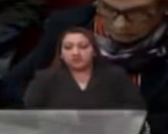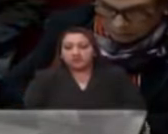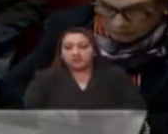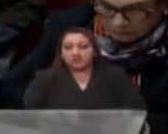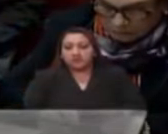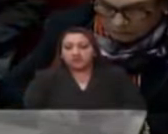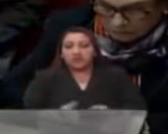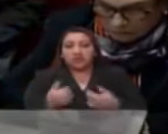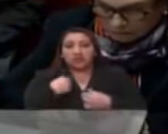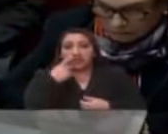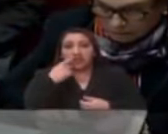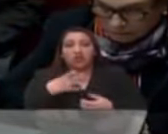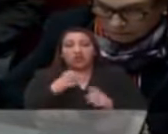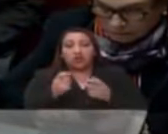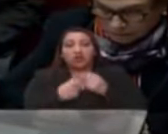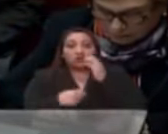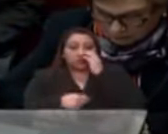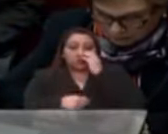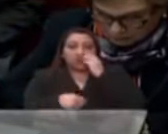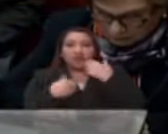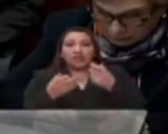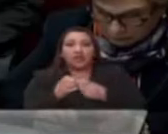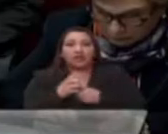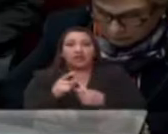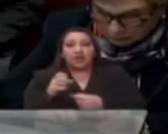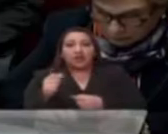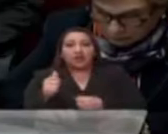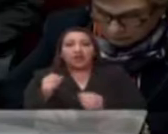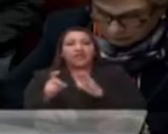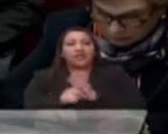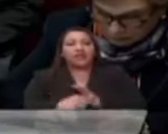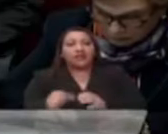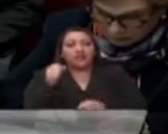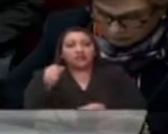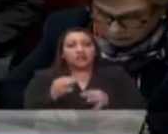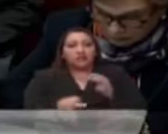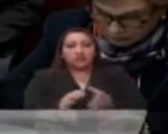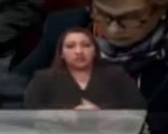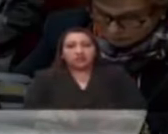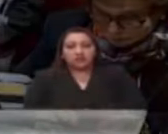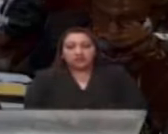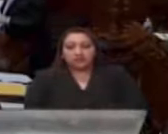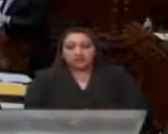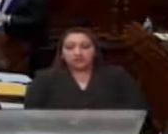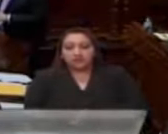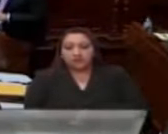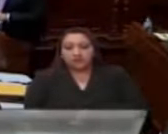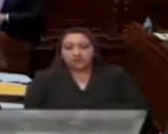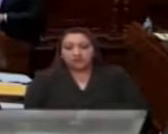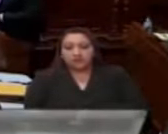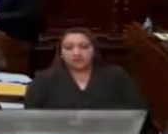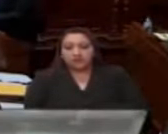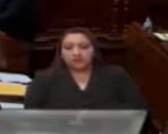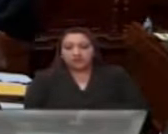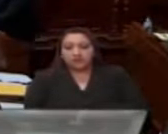Debemos, señores congresistas, garantizar derechos y justicia.